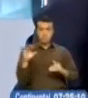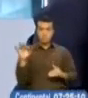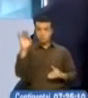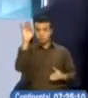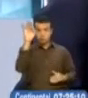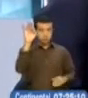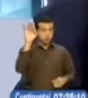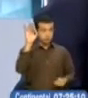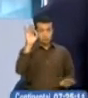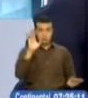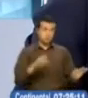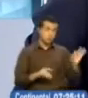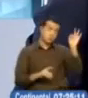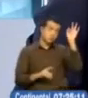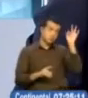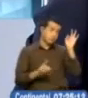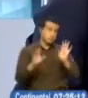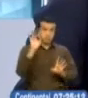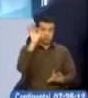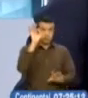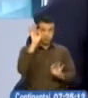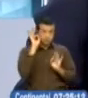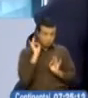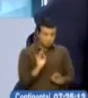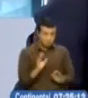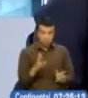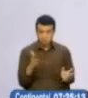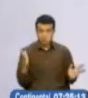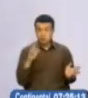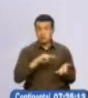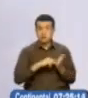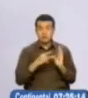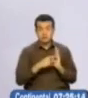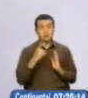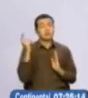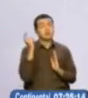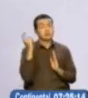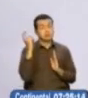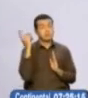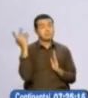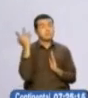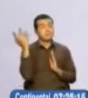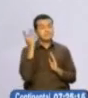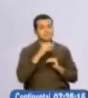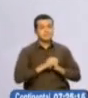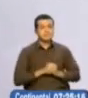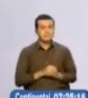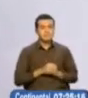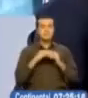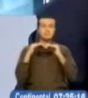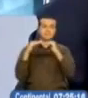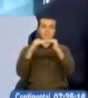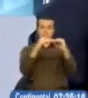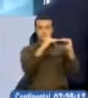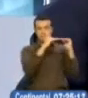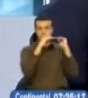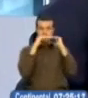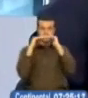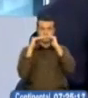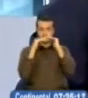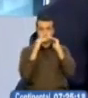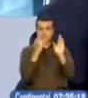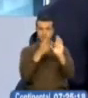no ha funcionado, porque eso significaría que necesitamos una democracia a partir